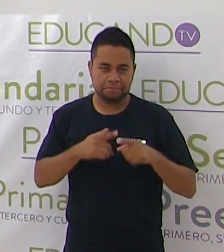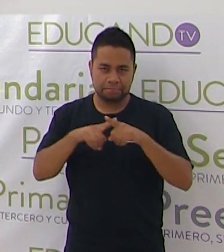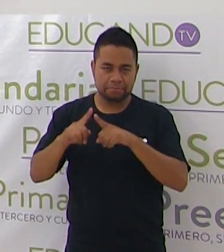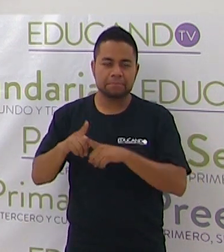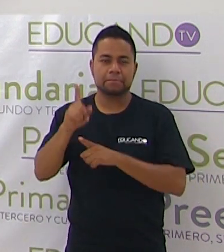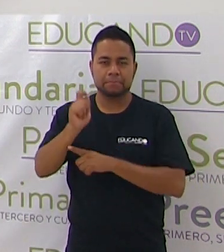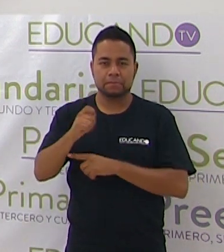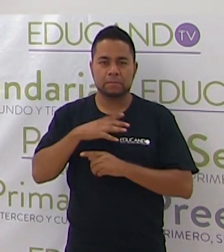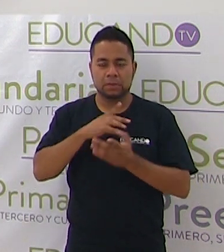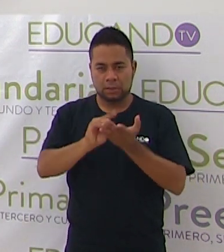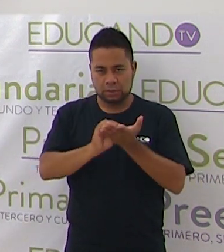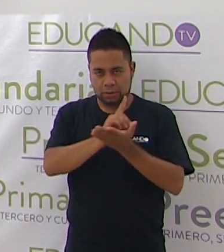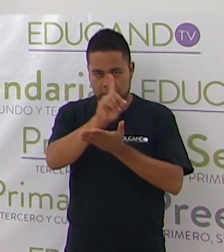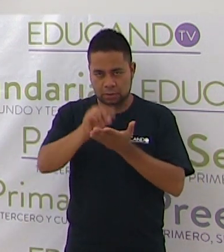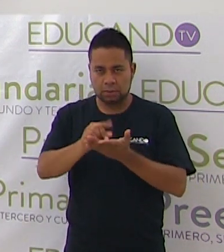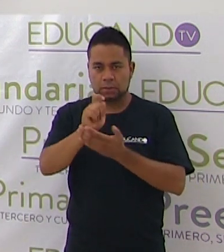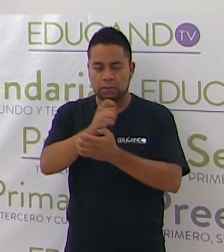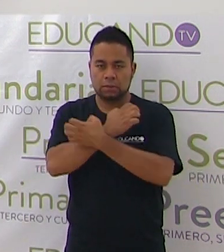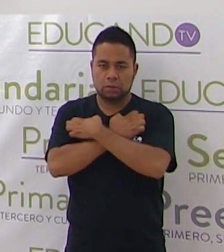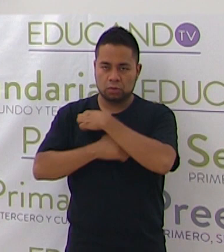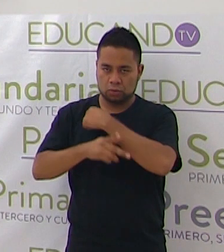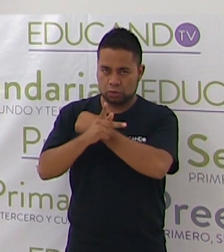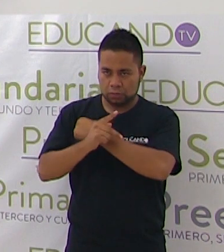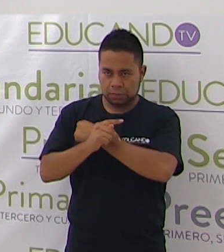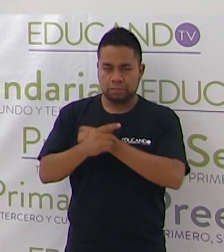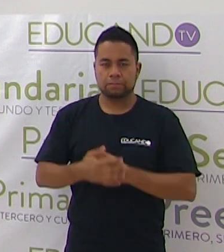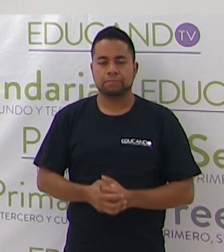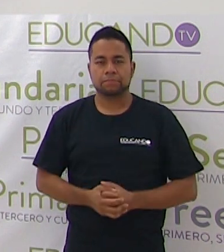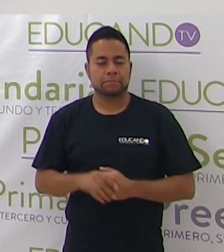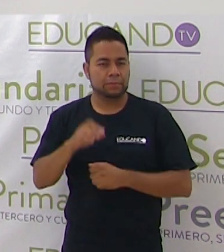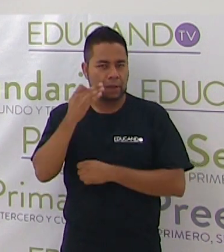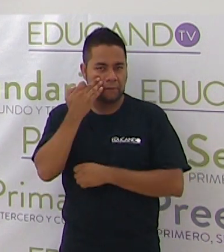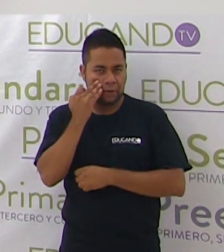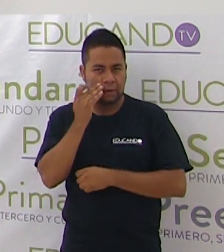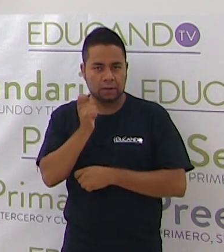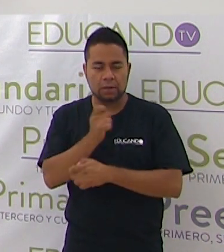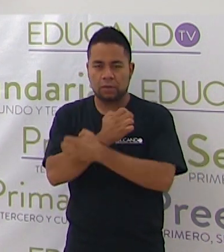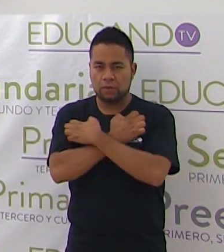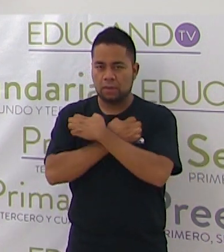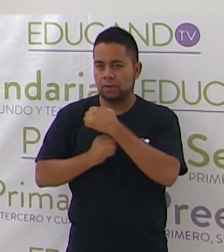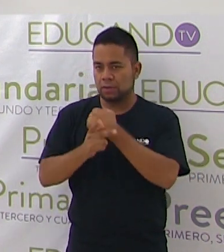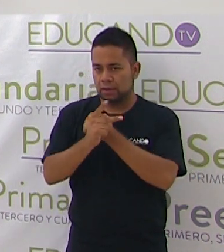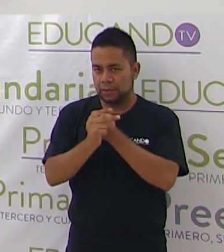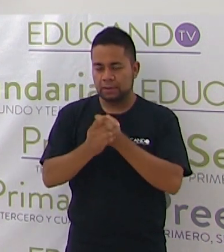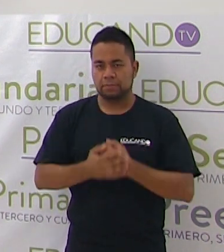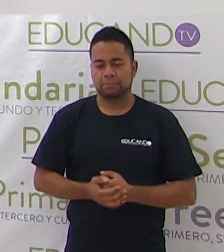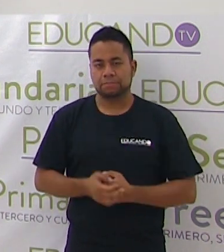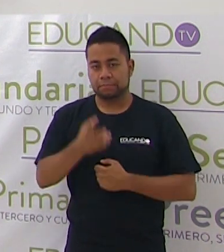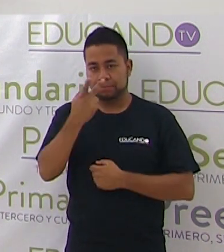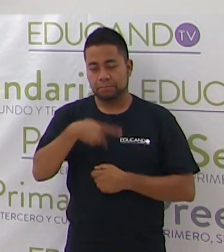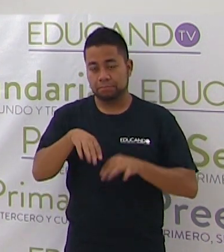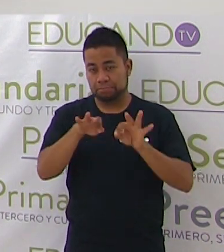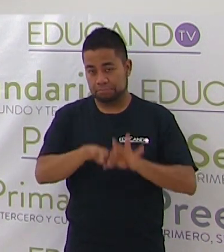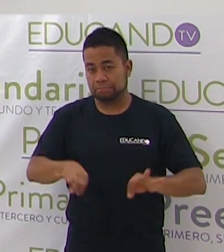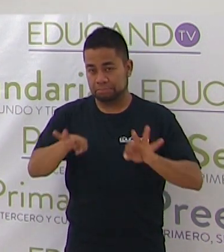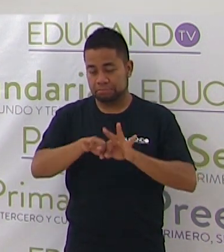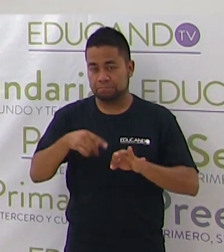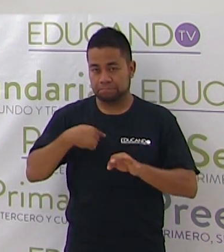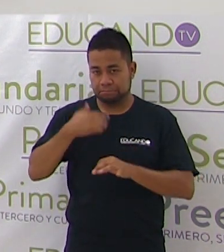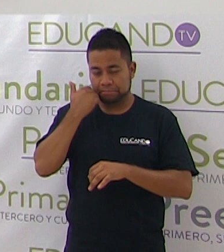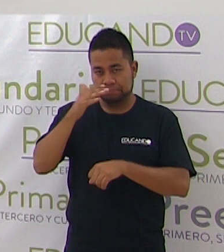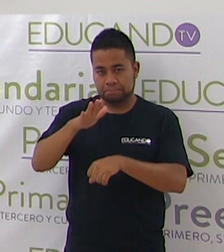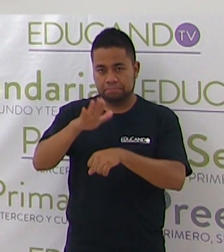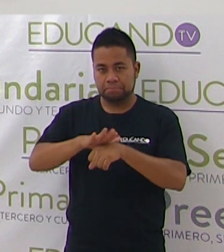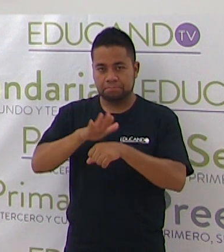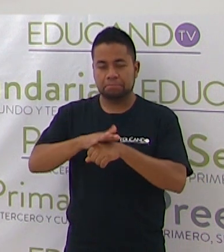es Twitter, Educando TV, Facebook, Educando TV, pero en especial quiero invitarlos